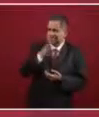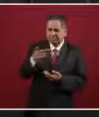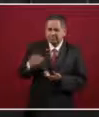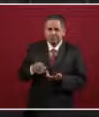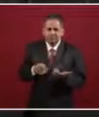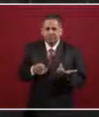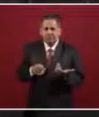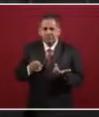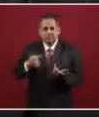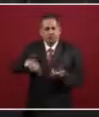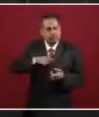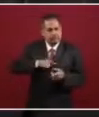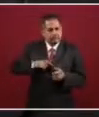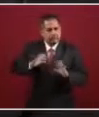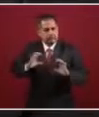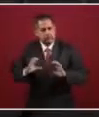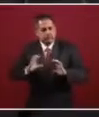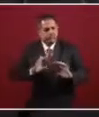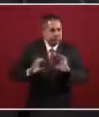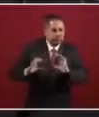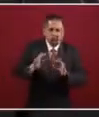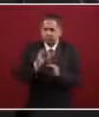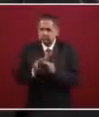Entonces tenemos que andar con cuidado,